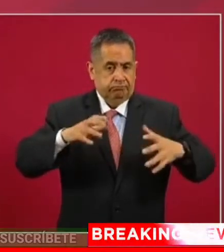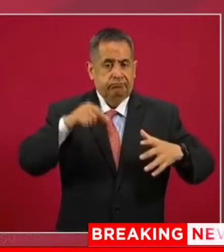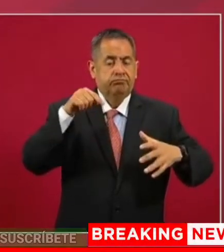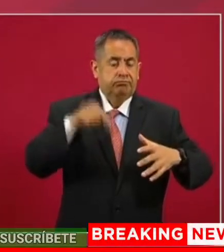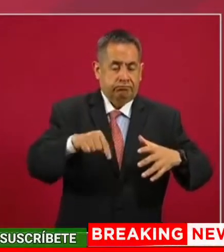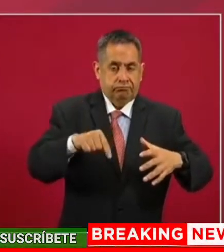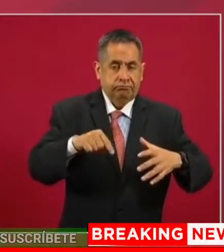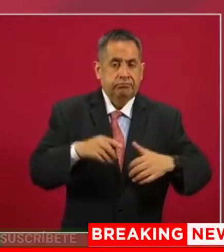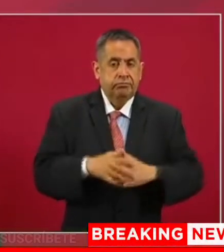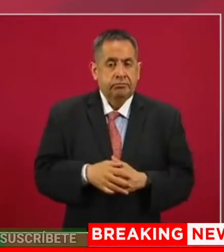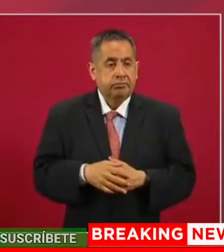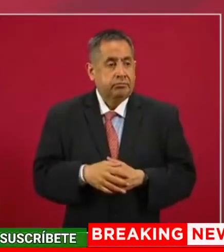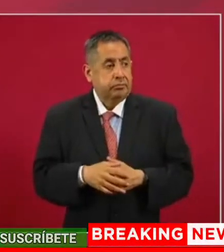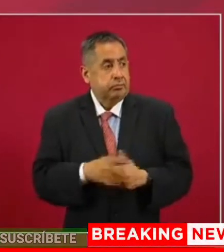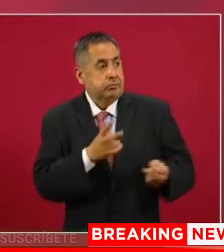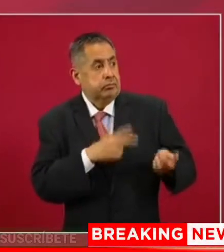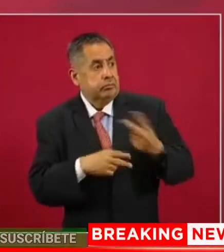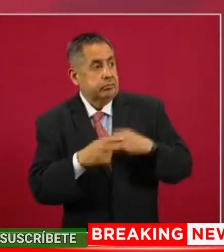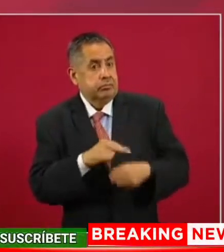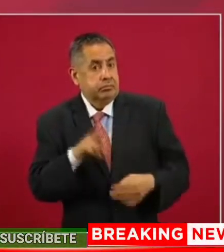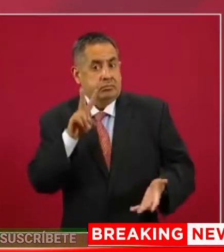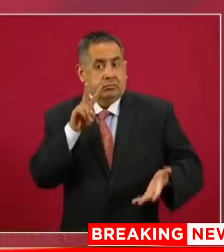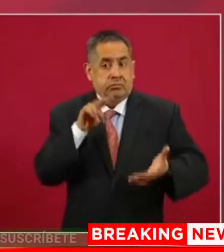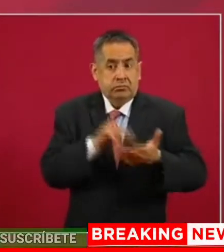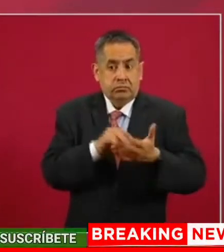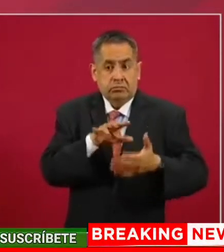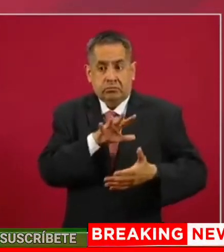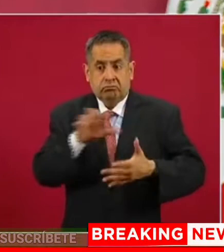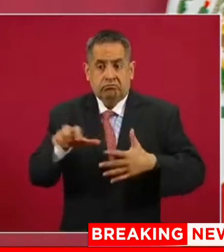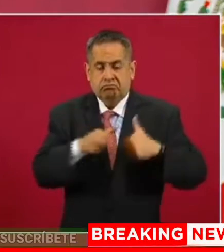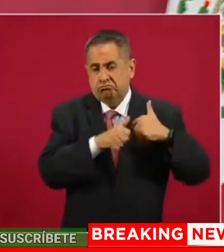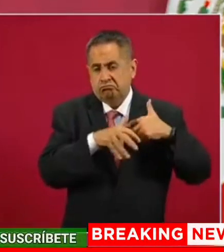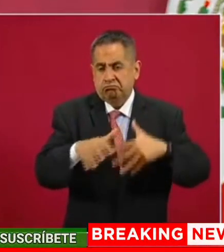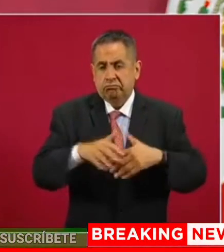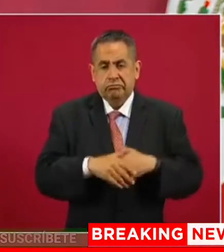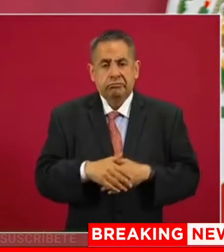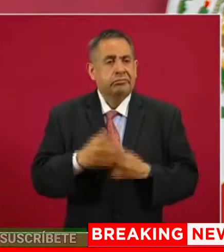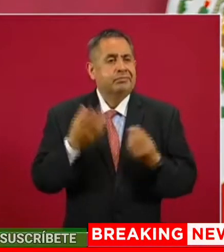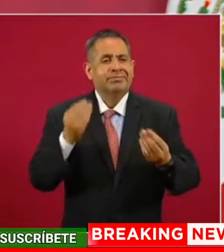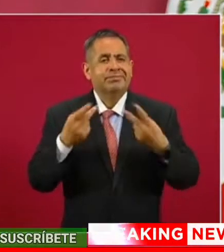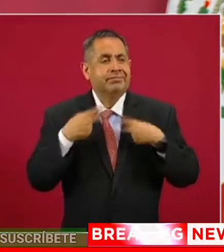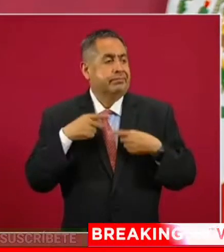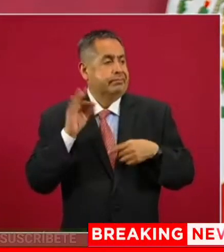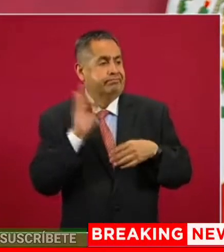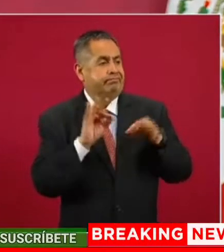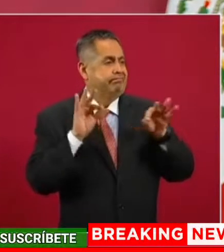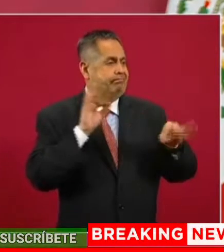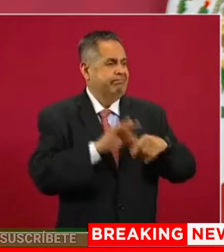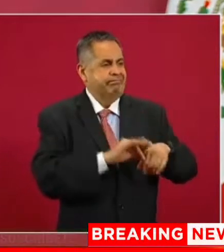y llegan 2.500, muchos acarreados,